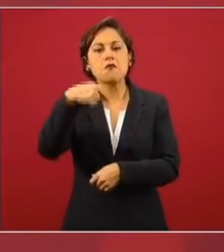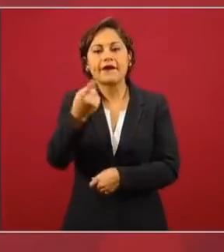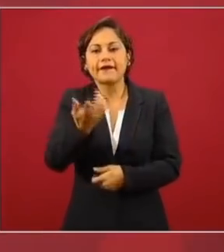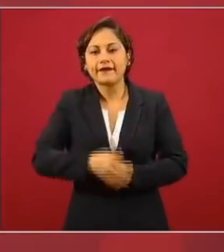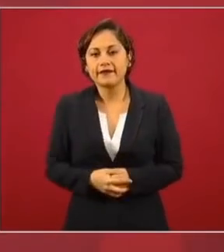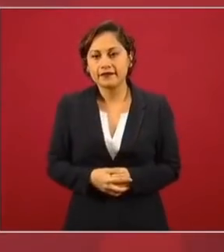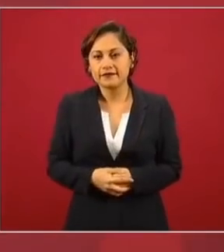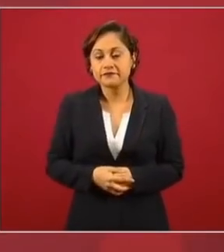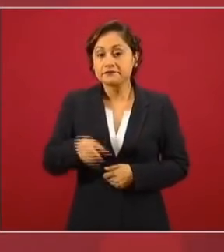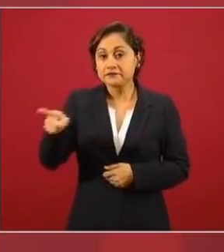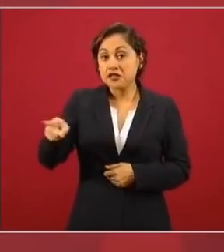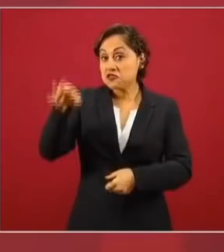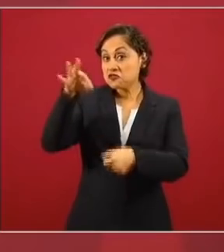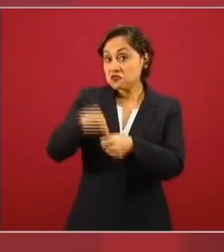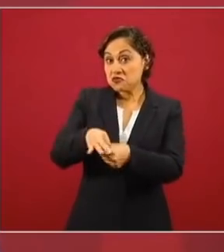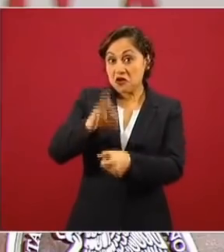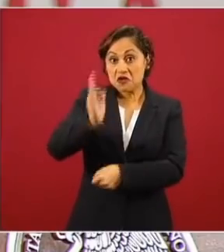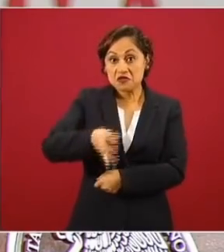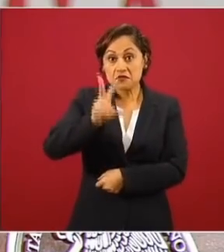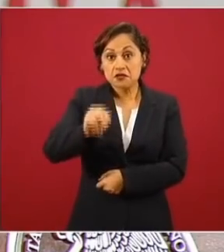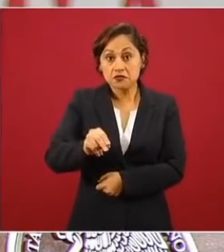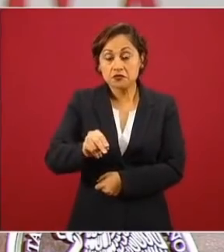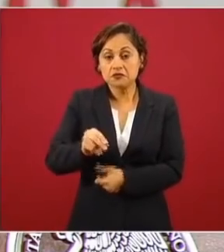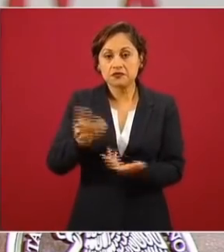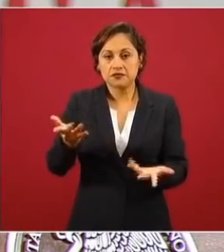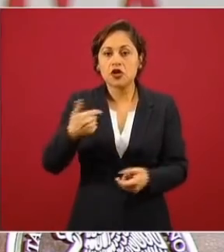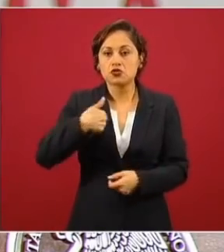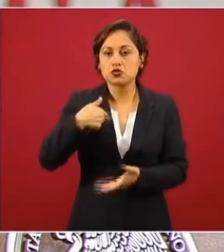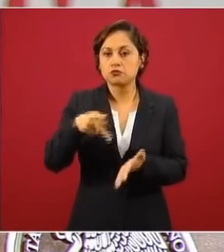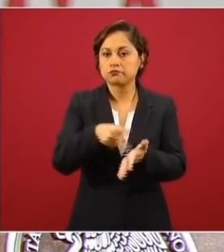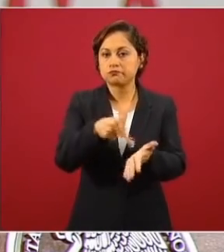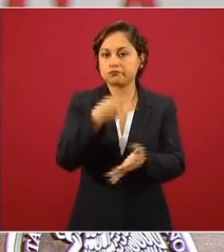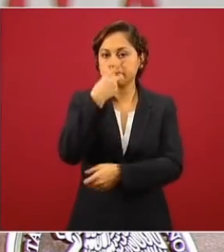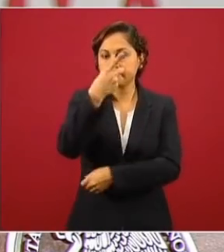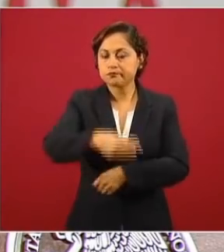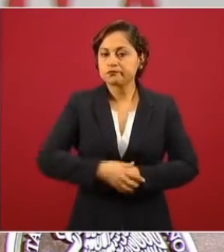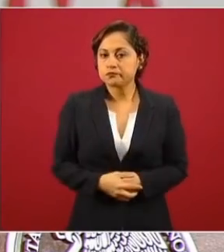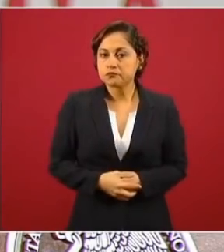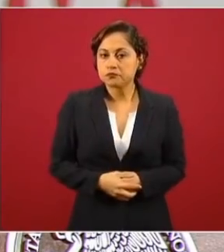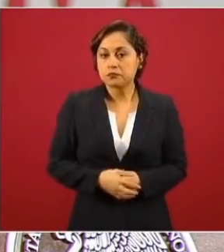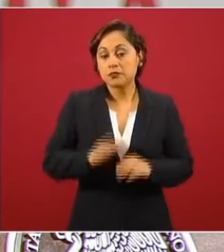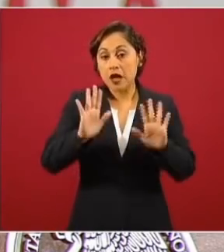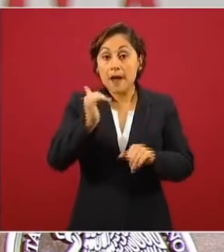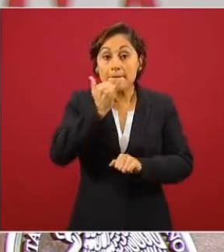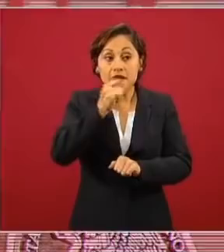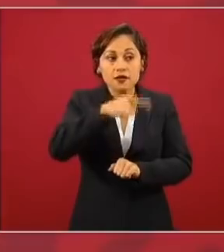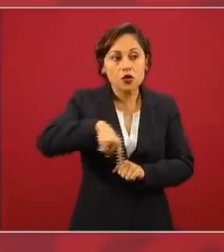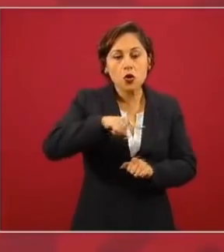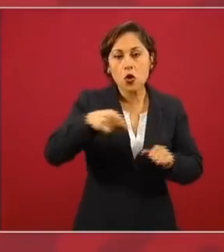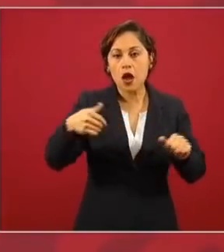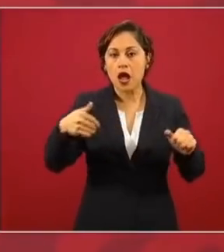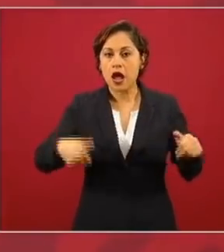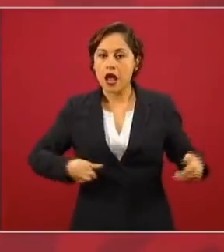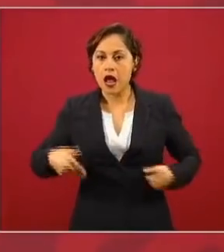y eso lo voy a seguir diciendo. Yo ofrezco disculpa.